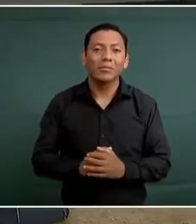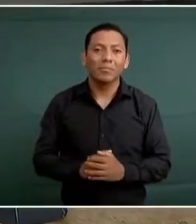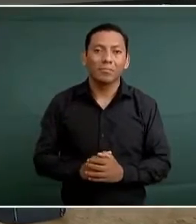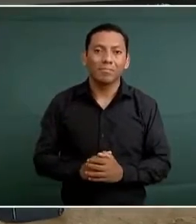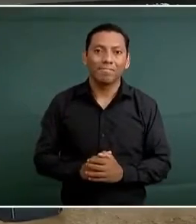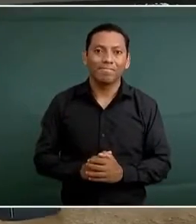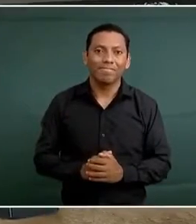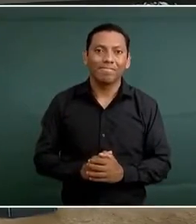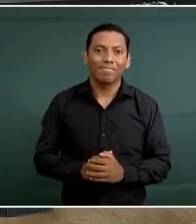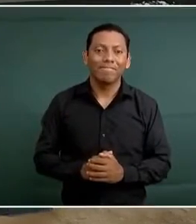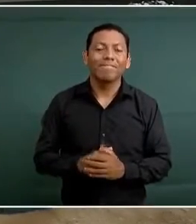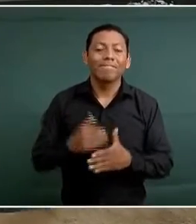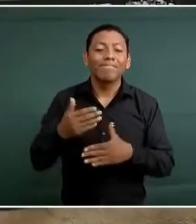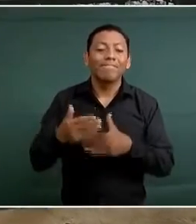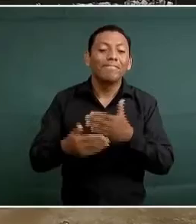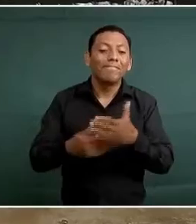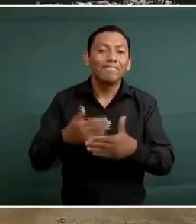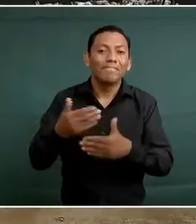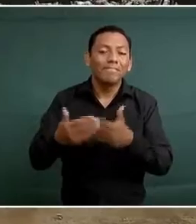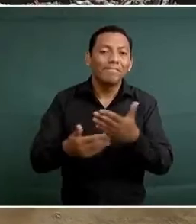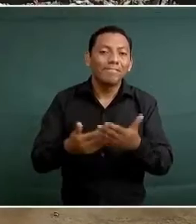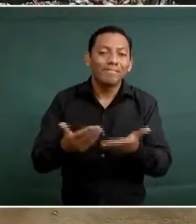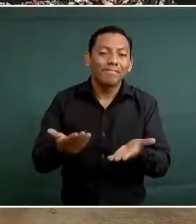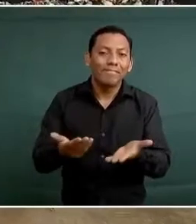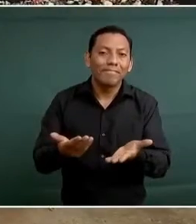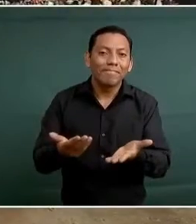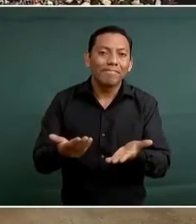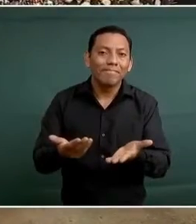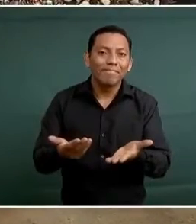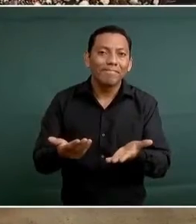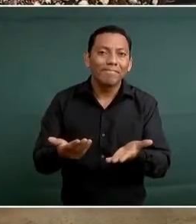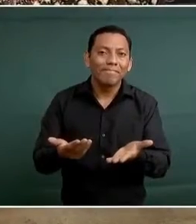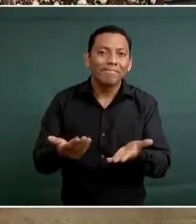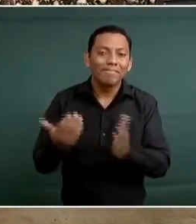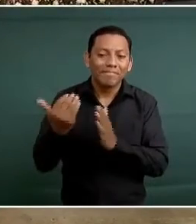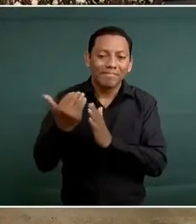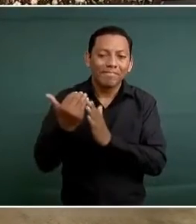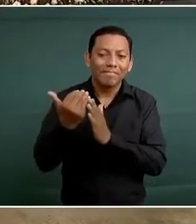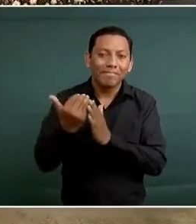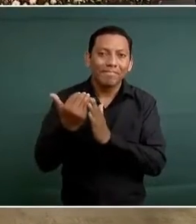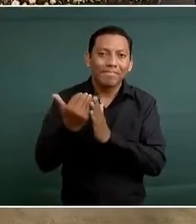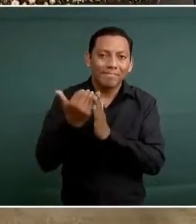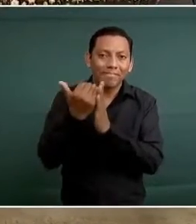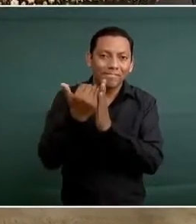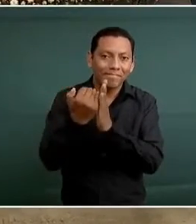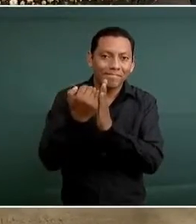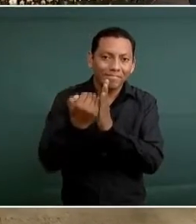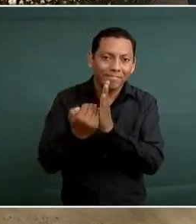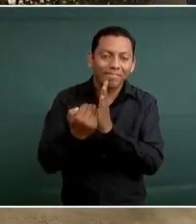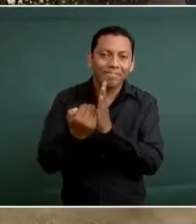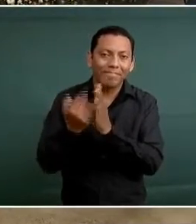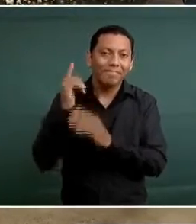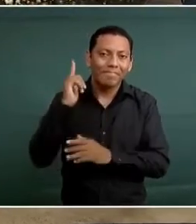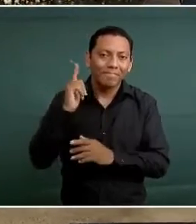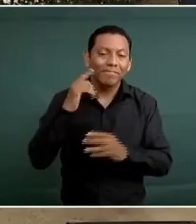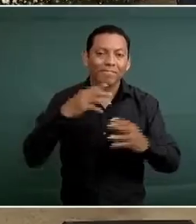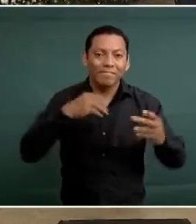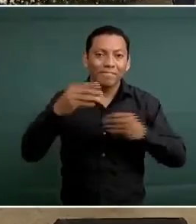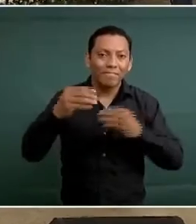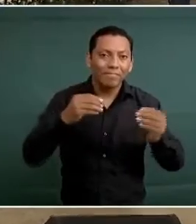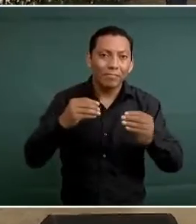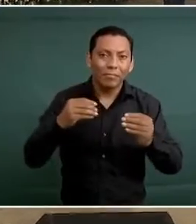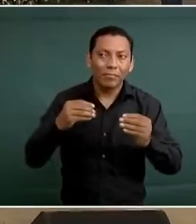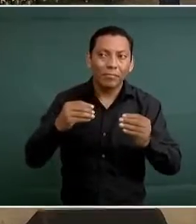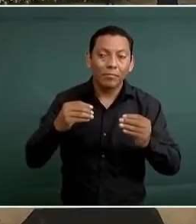ceda que se mantenga en descenso la pandemia si no